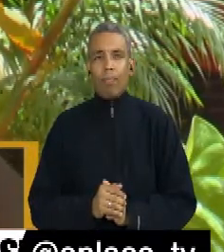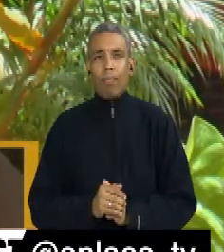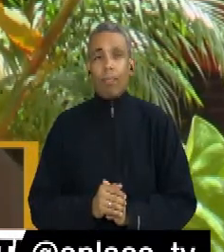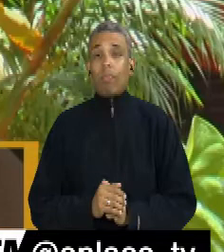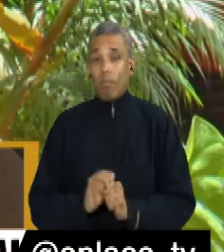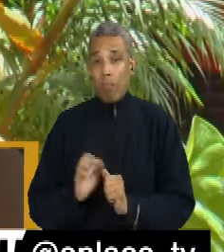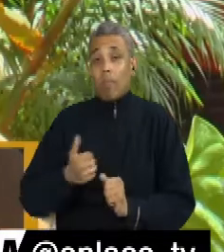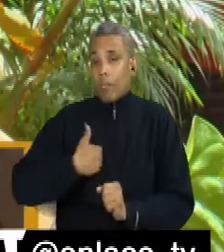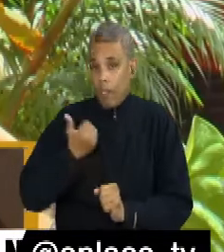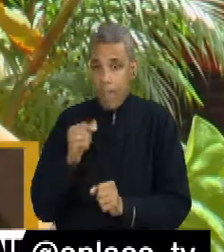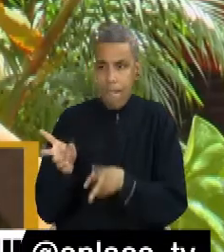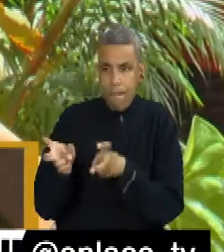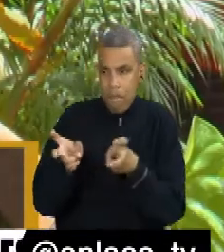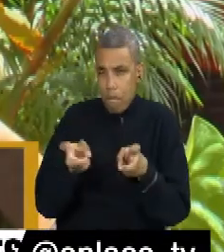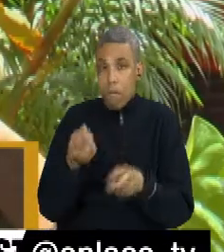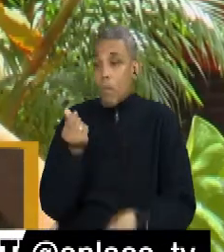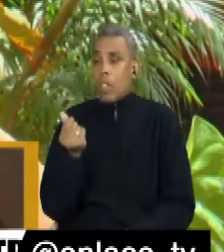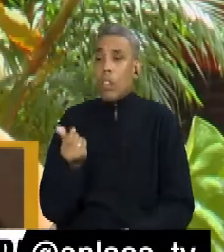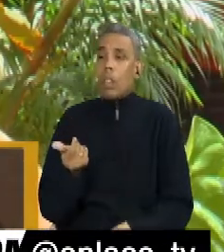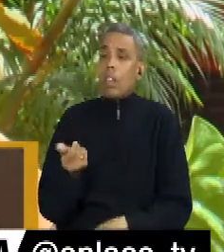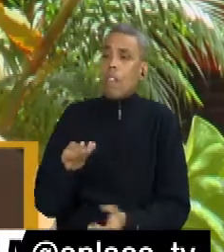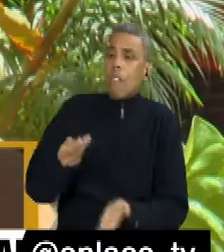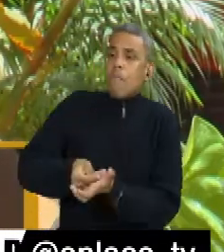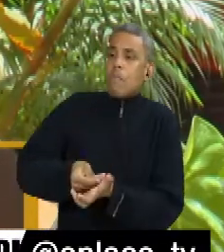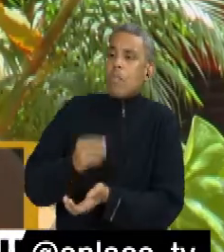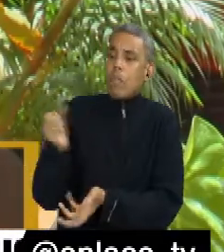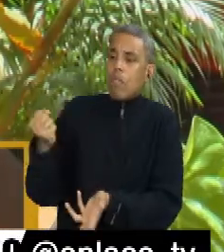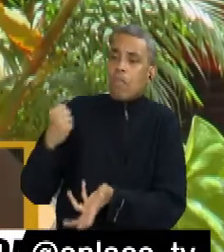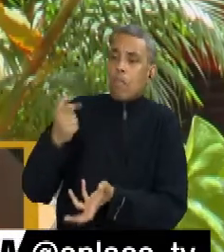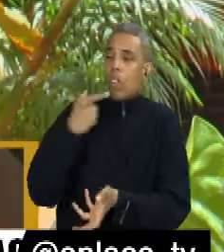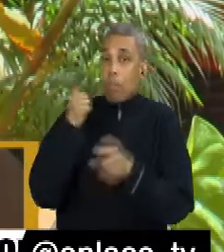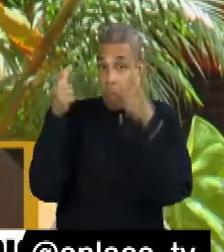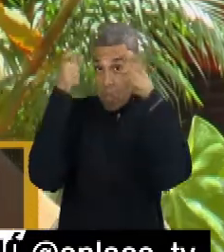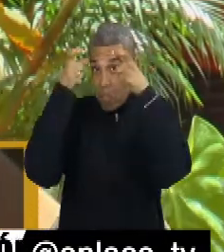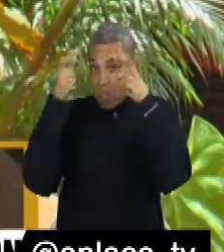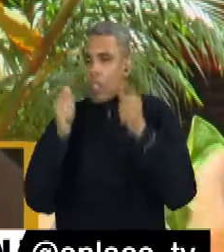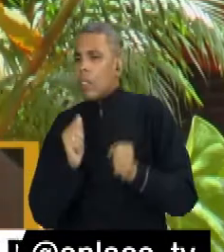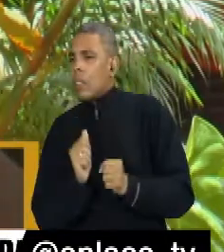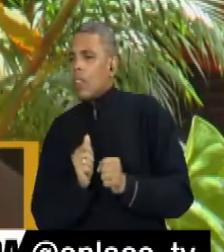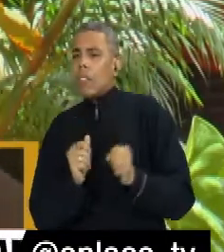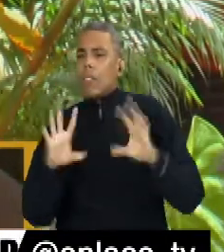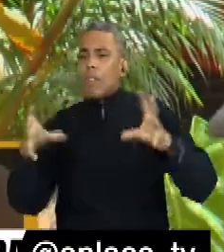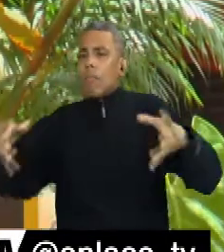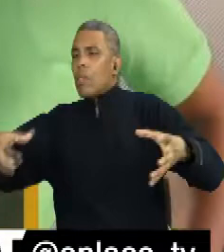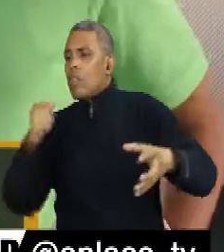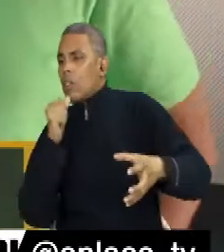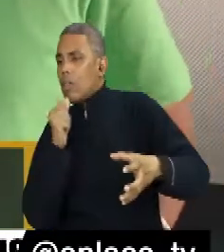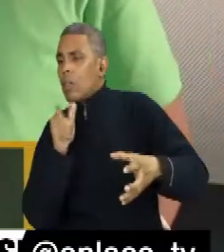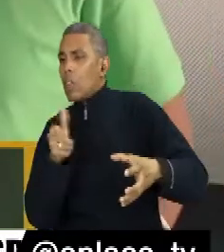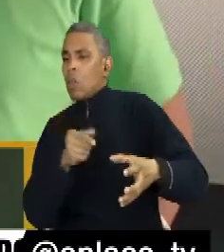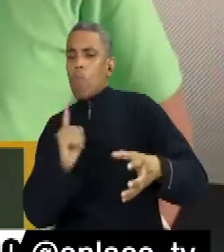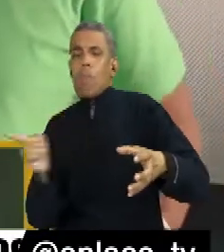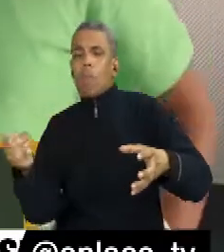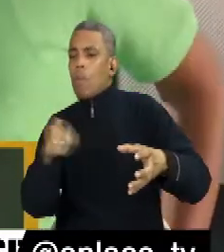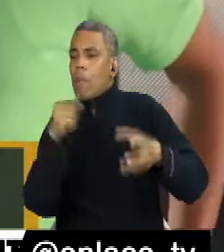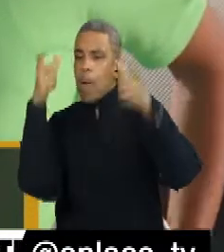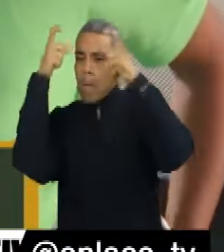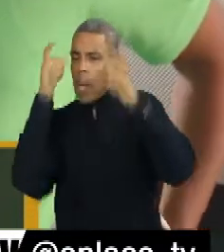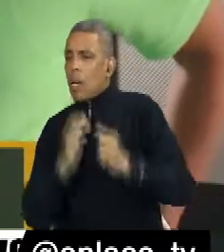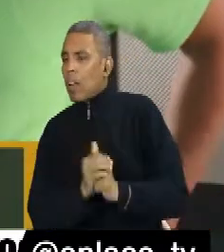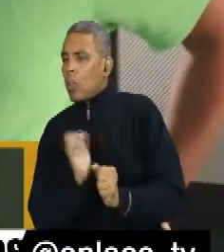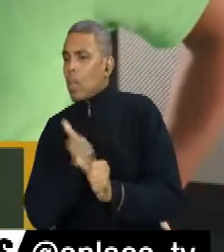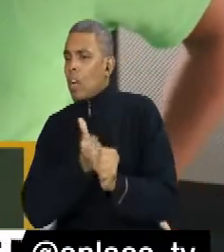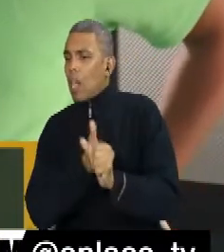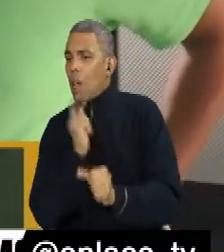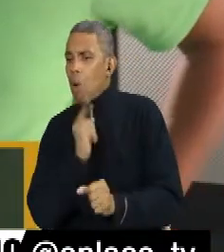extorsionando, pidiéndoles por cada cabeza de ganado a algunos finqueros 6,000 pesos. Estos actos delictivos en las